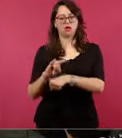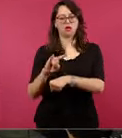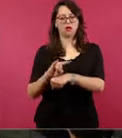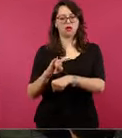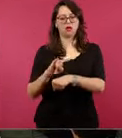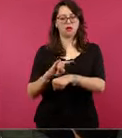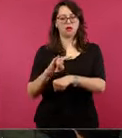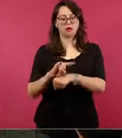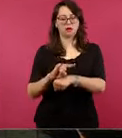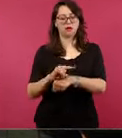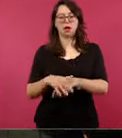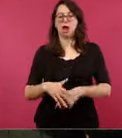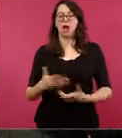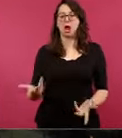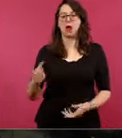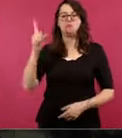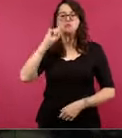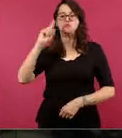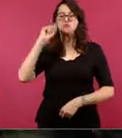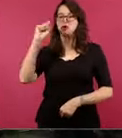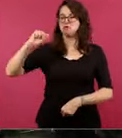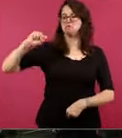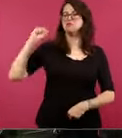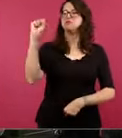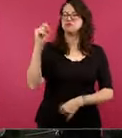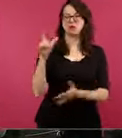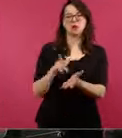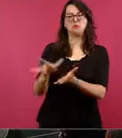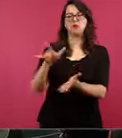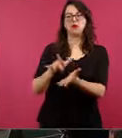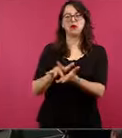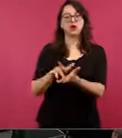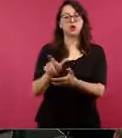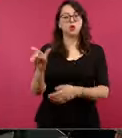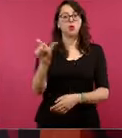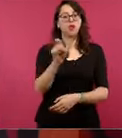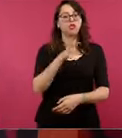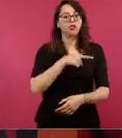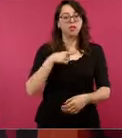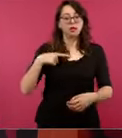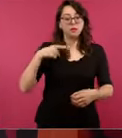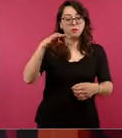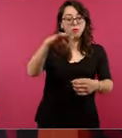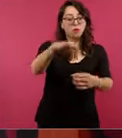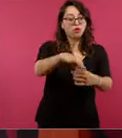Pero llega el momento de las definiciones y ya no son feministas.